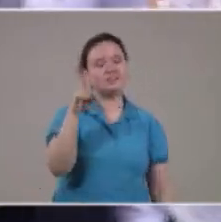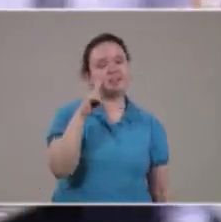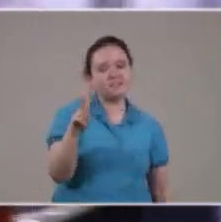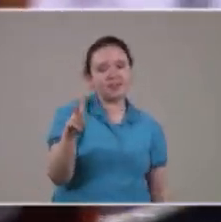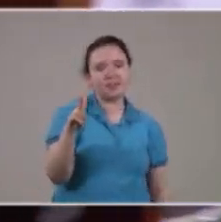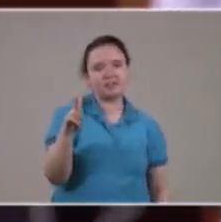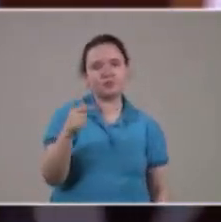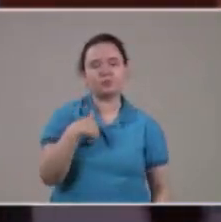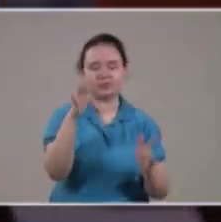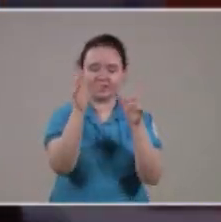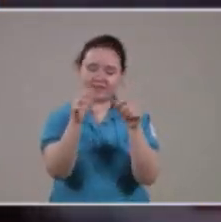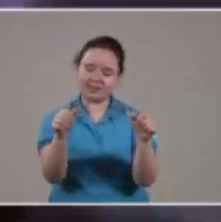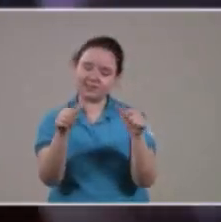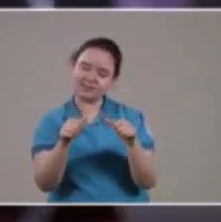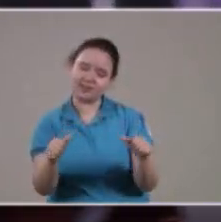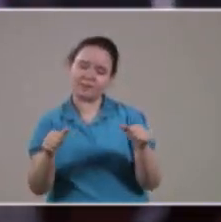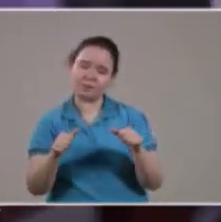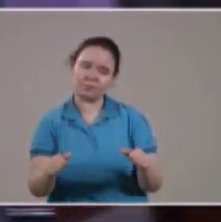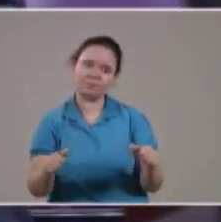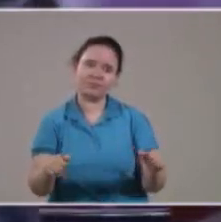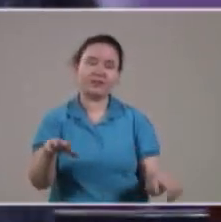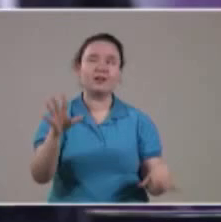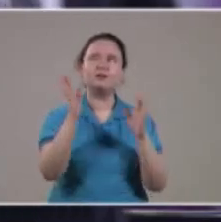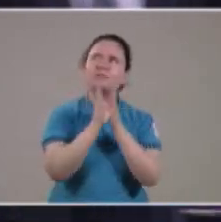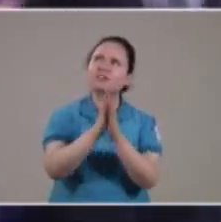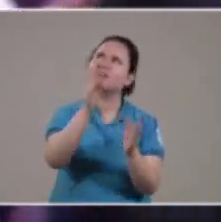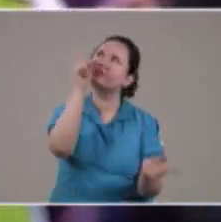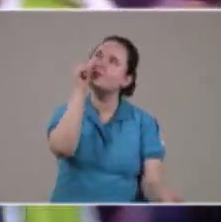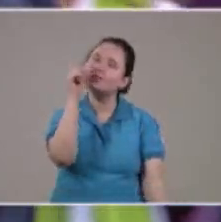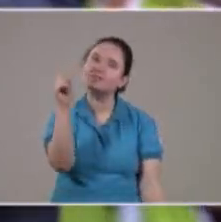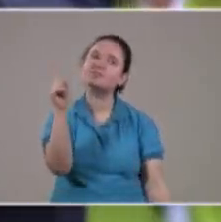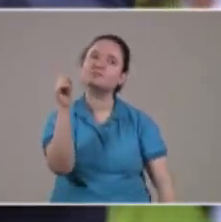es que estaba analizando, estaba pidiéndole a Dios